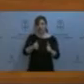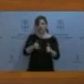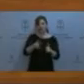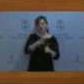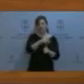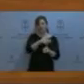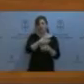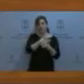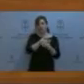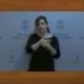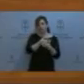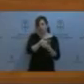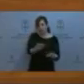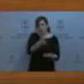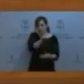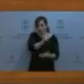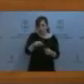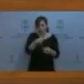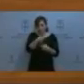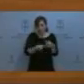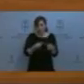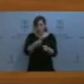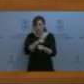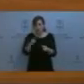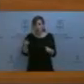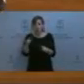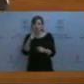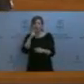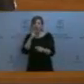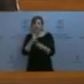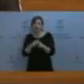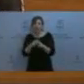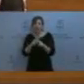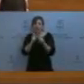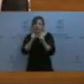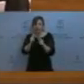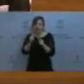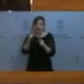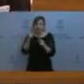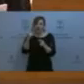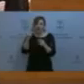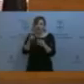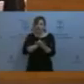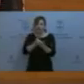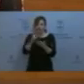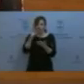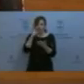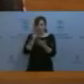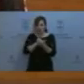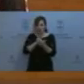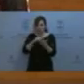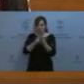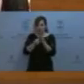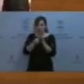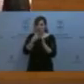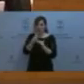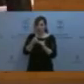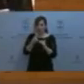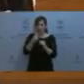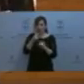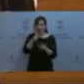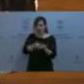familias ni el denominar el plan piloto puede justificar que la lengua vehicular en Asturias sea